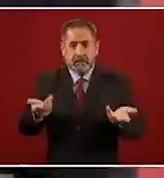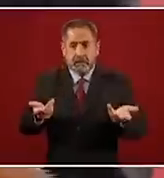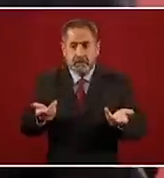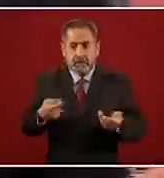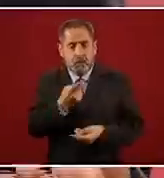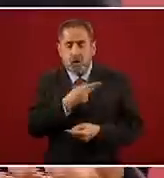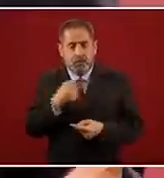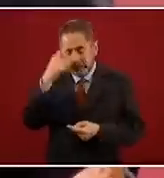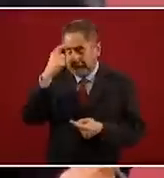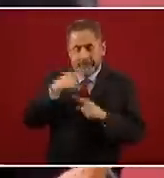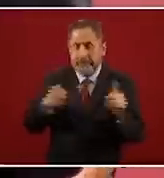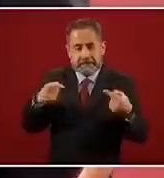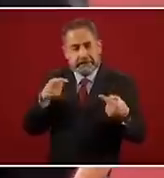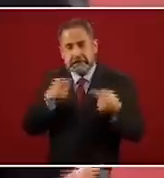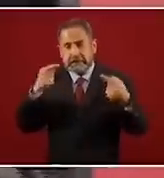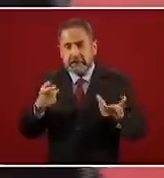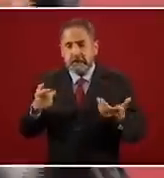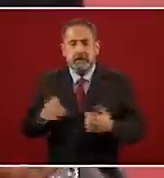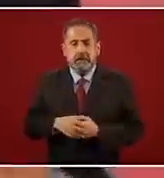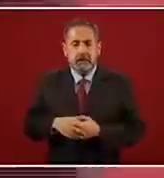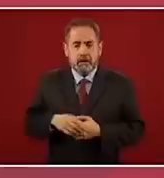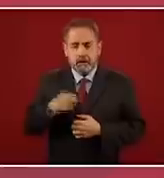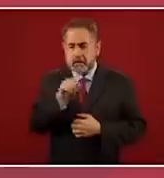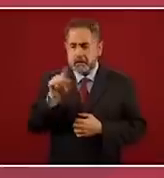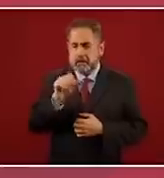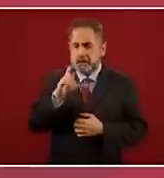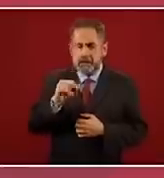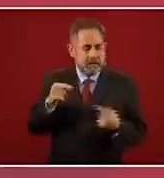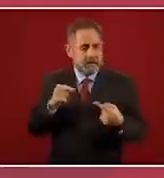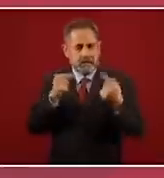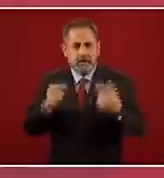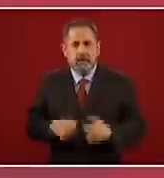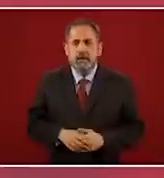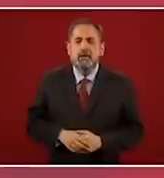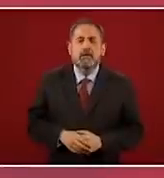¿Sí? Había discrepancia, don Zarco.